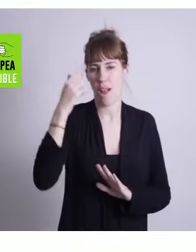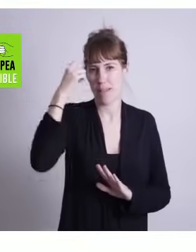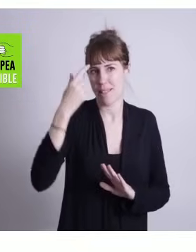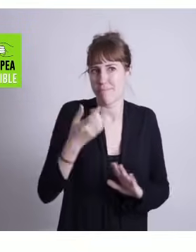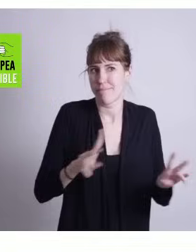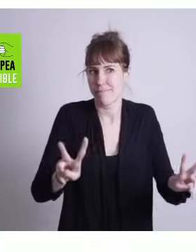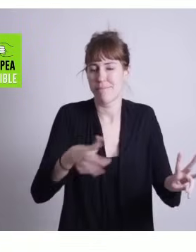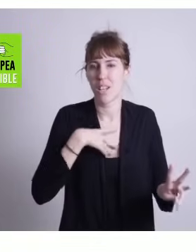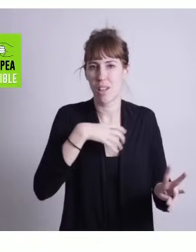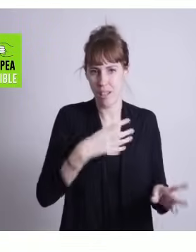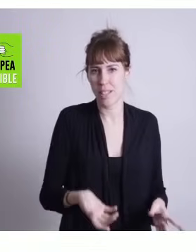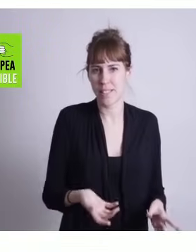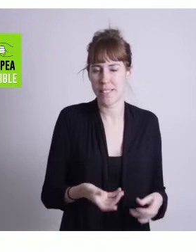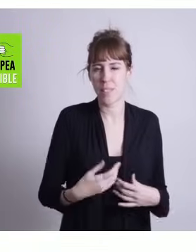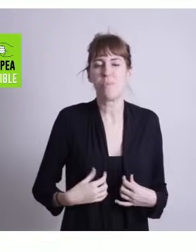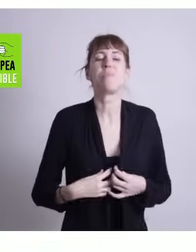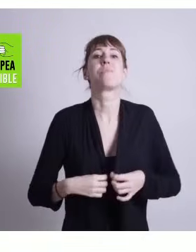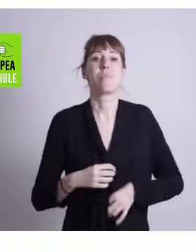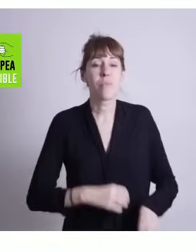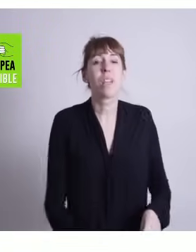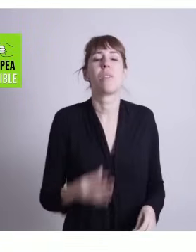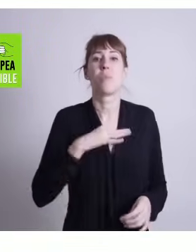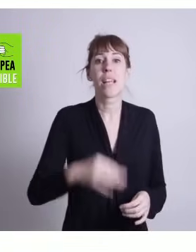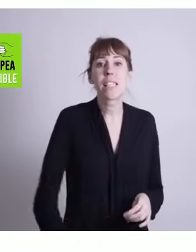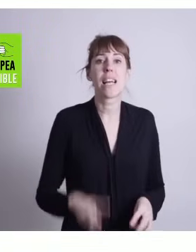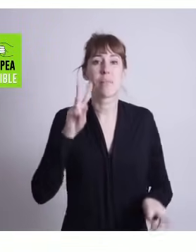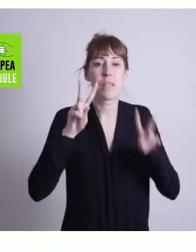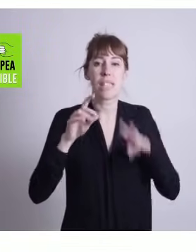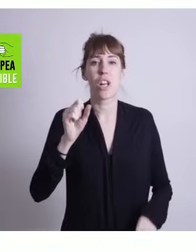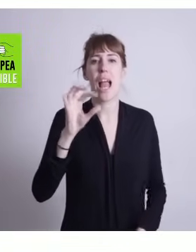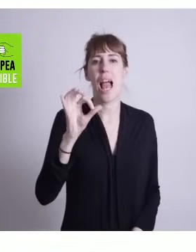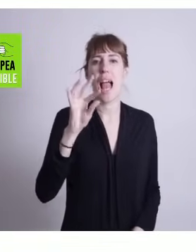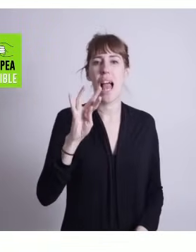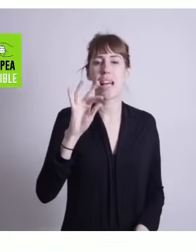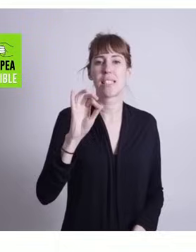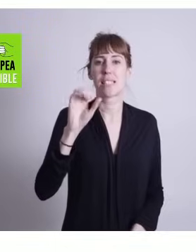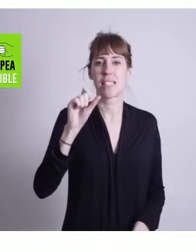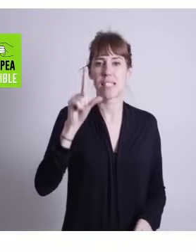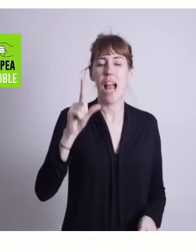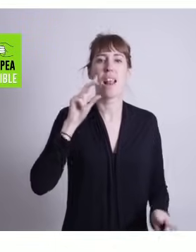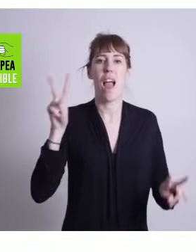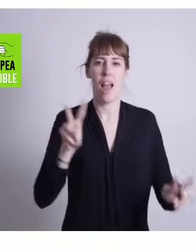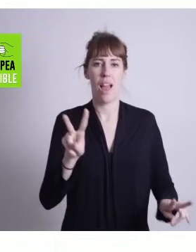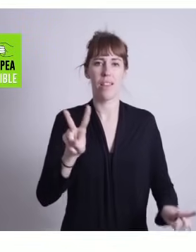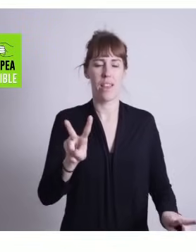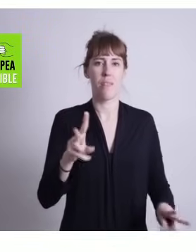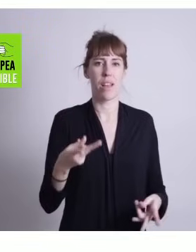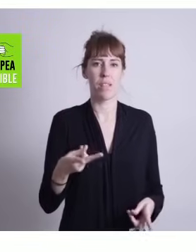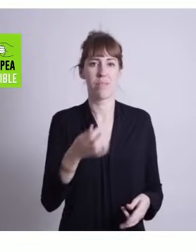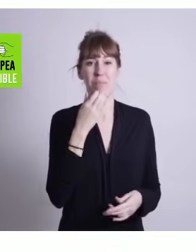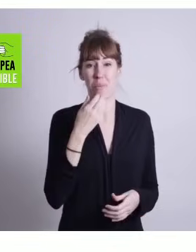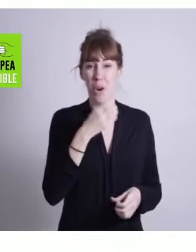Activaríamos nuestra, como decía, la visión astral de nuestra glándula,